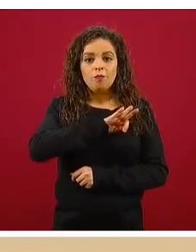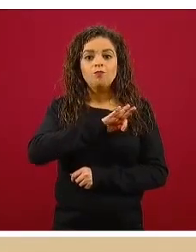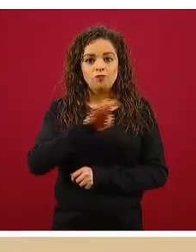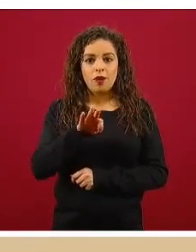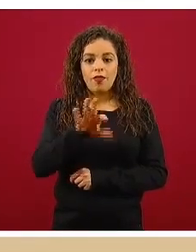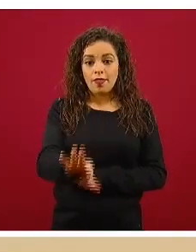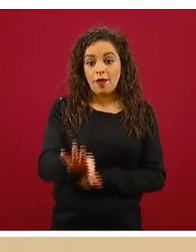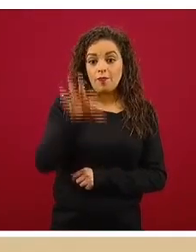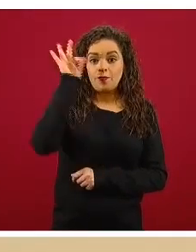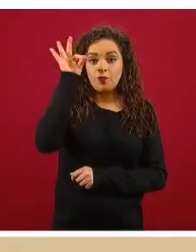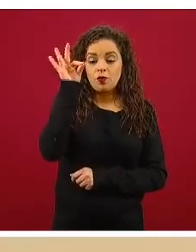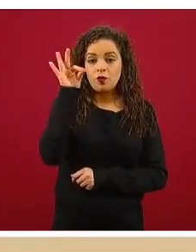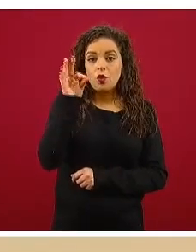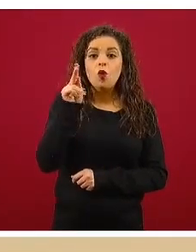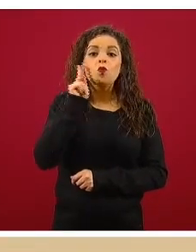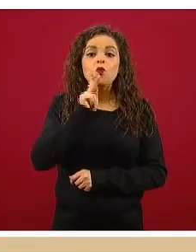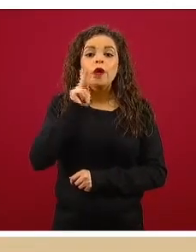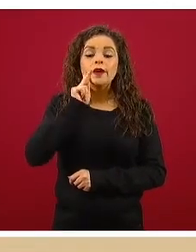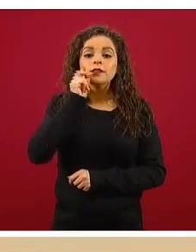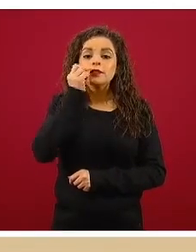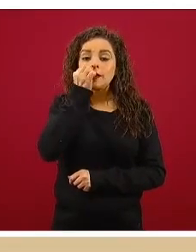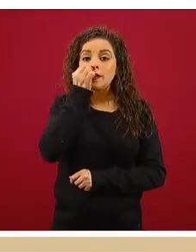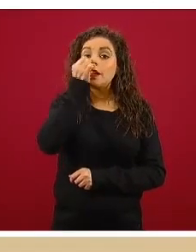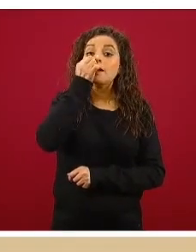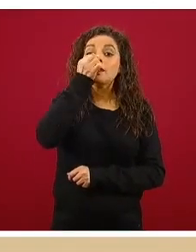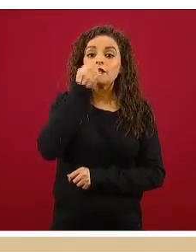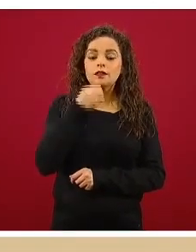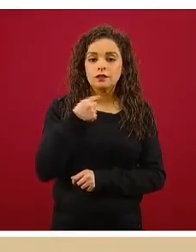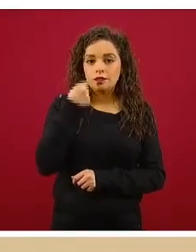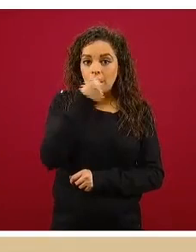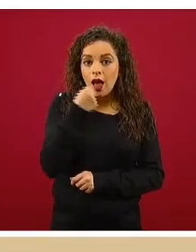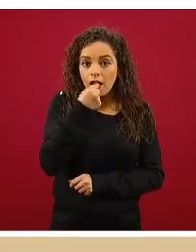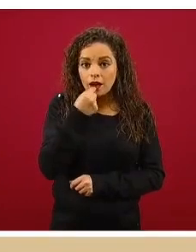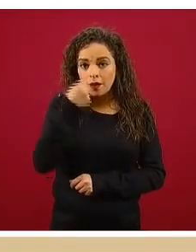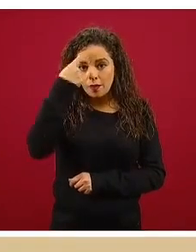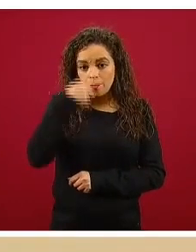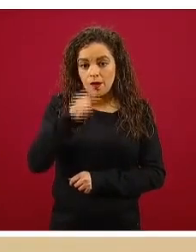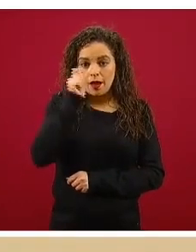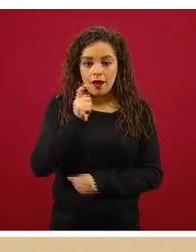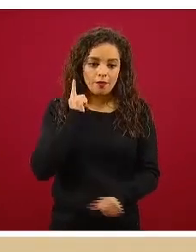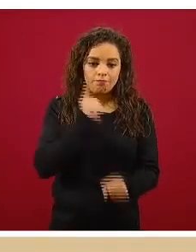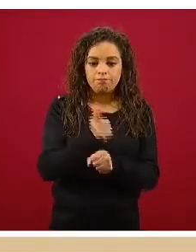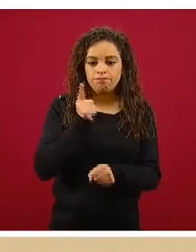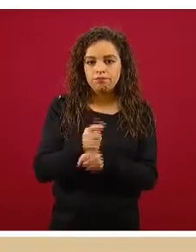laboratorio para poder proceder con el diagnóstico correspondiente.